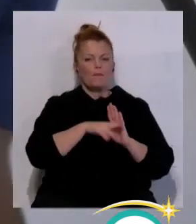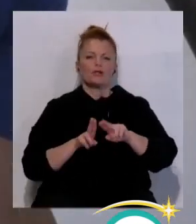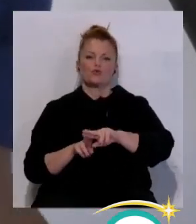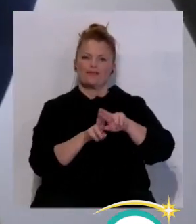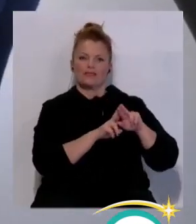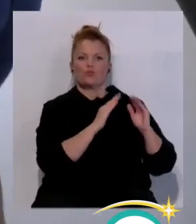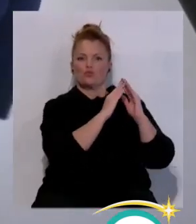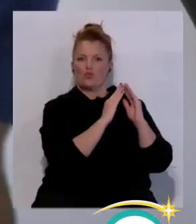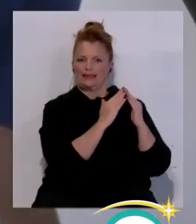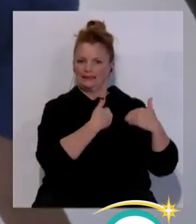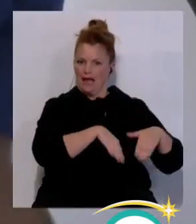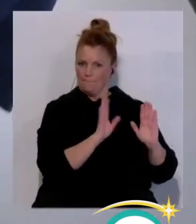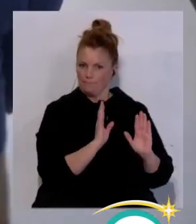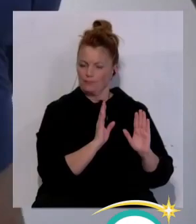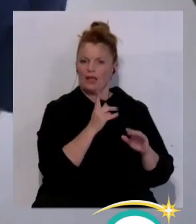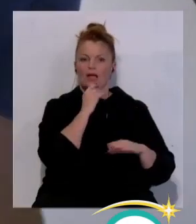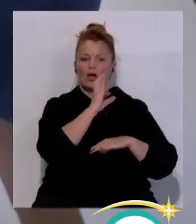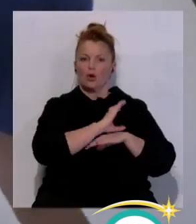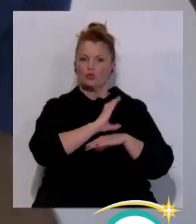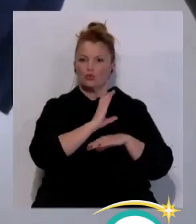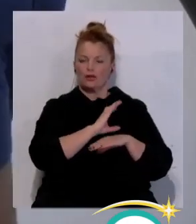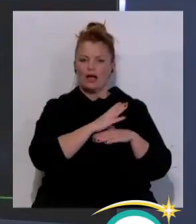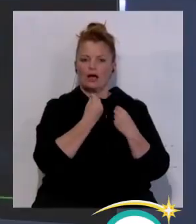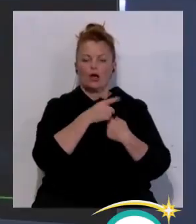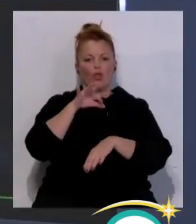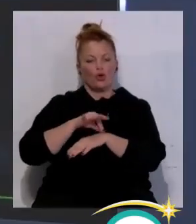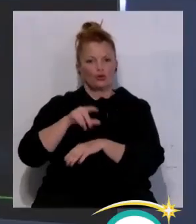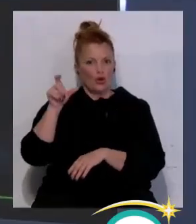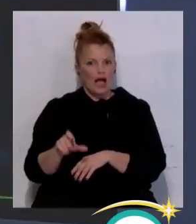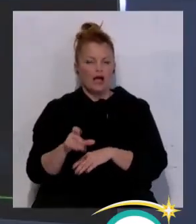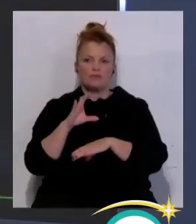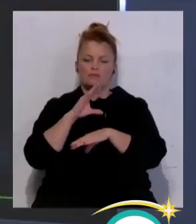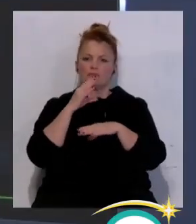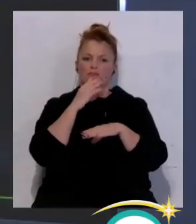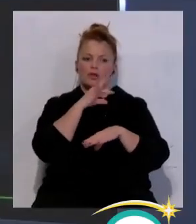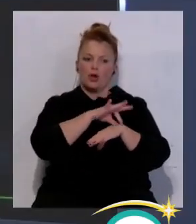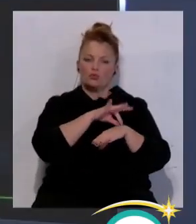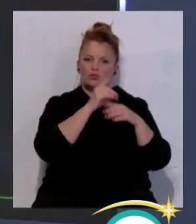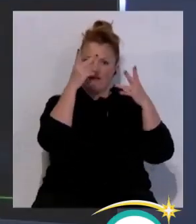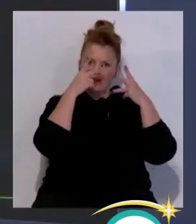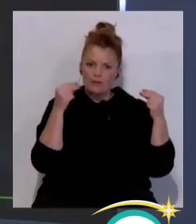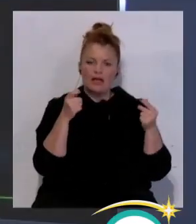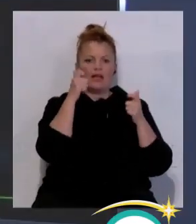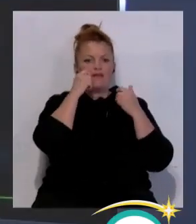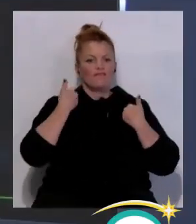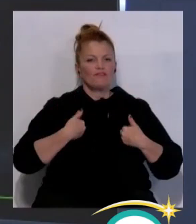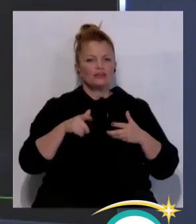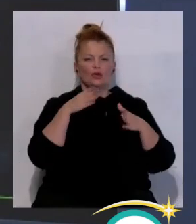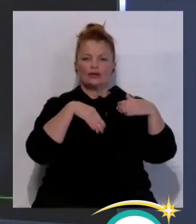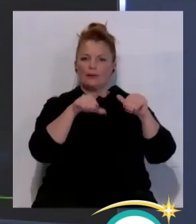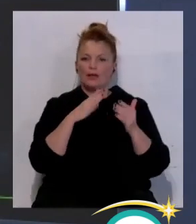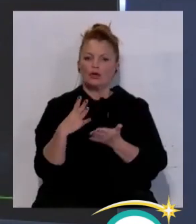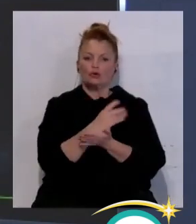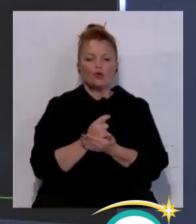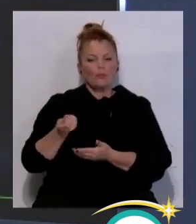en domicilio, ¿vale? Pasa la consulta con la doctora Pérez Camacho, pasa la consulta de enfermería, de fisioterapeuta, y todos los